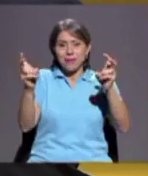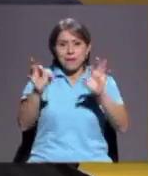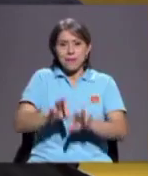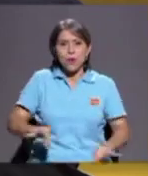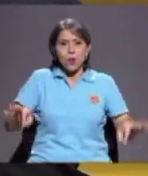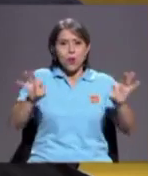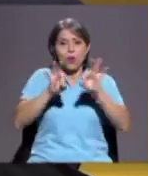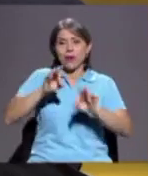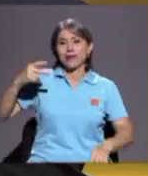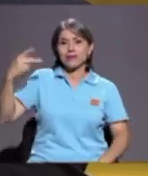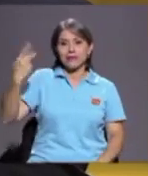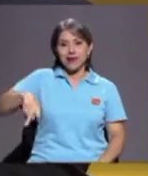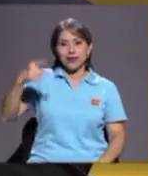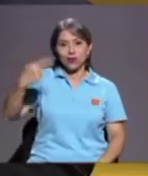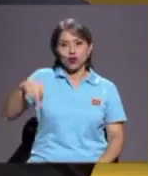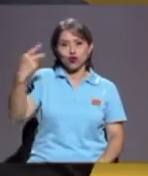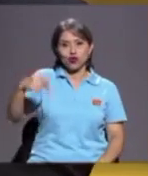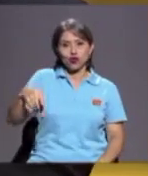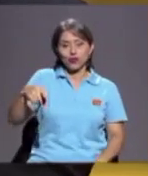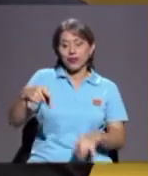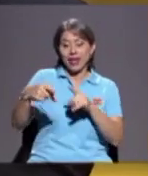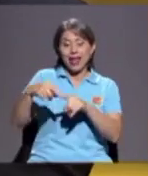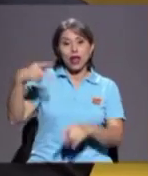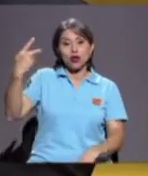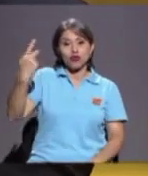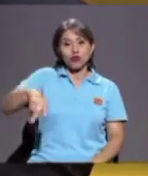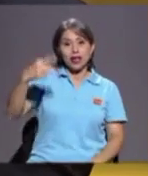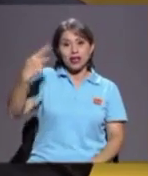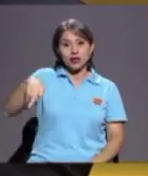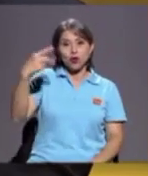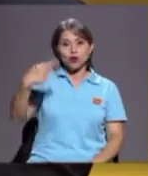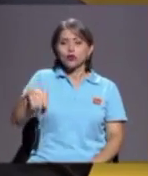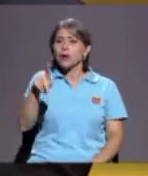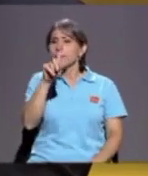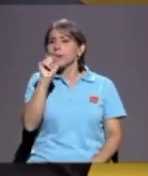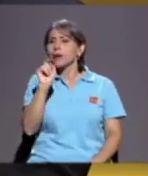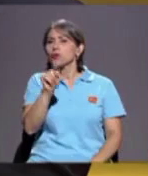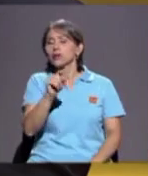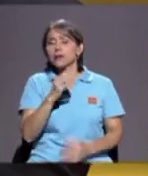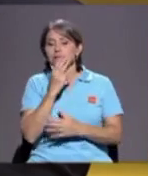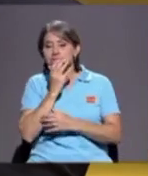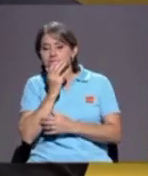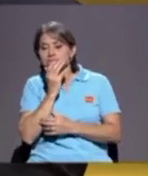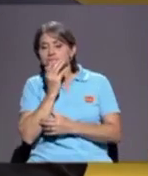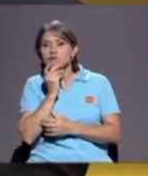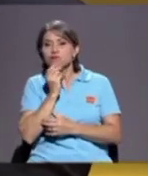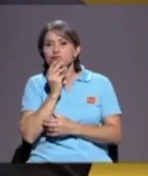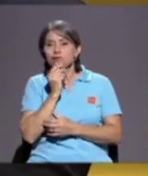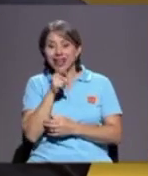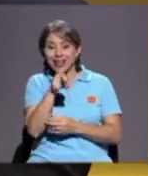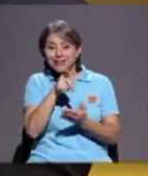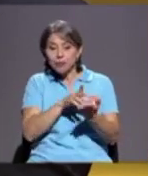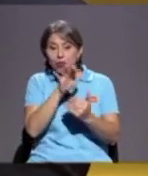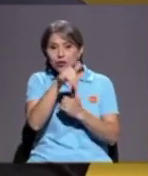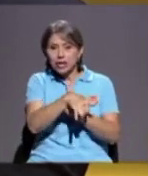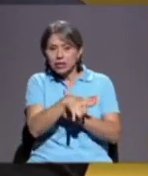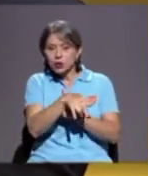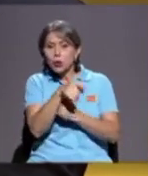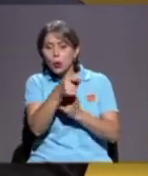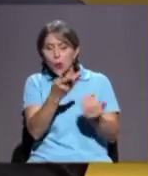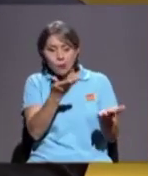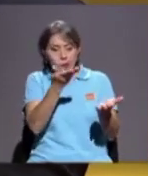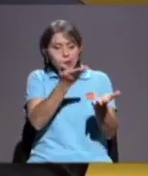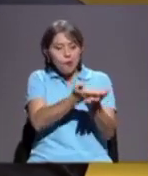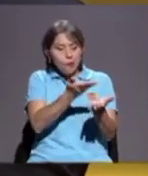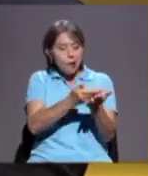riesgos. En los riesgos, entonces la pregunta era, bueno, ¿qué puede pasar qué puede pasar en el país,